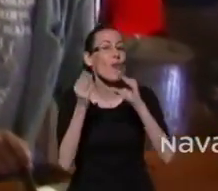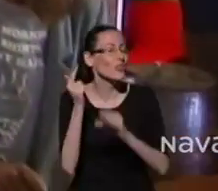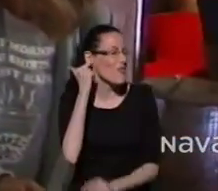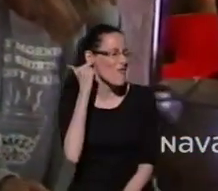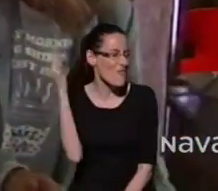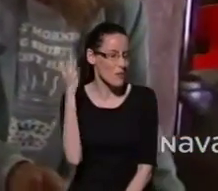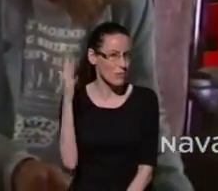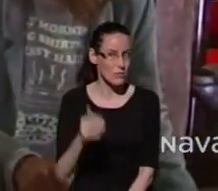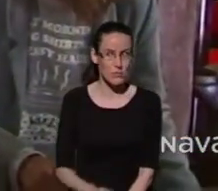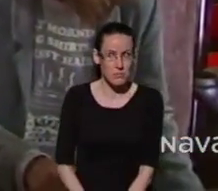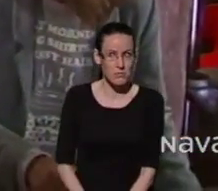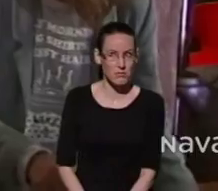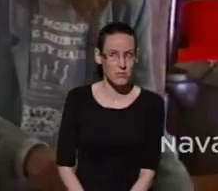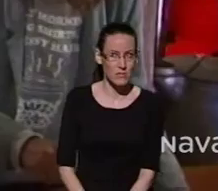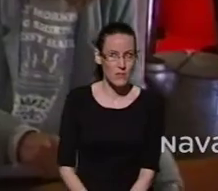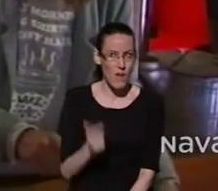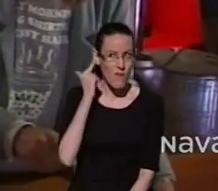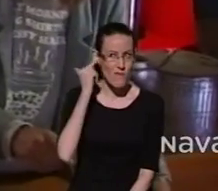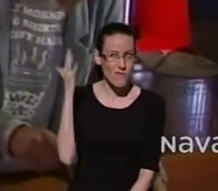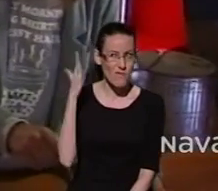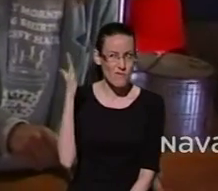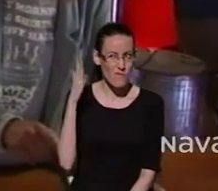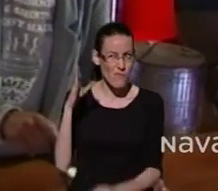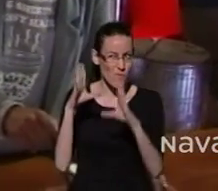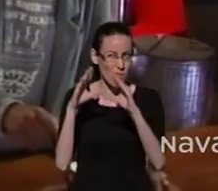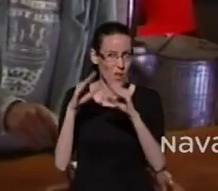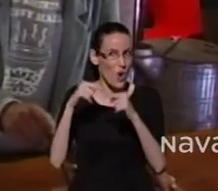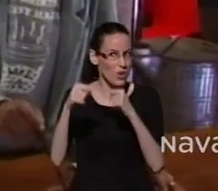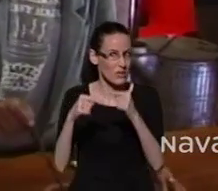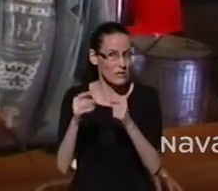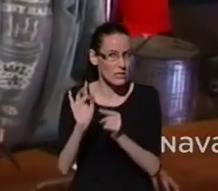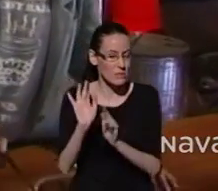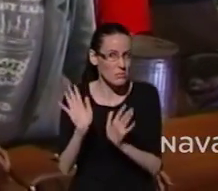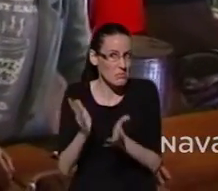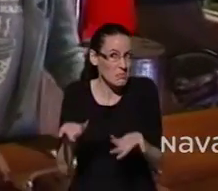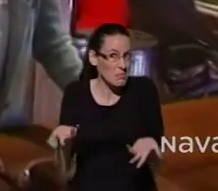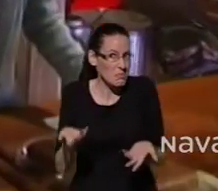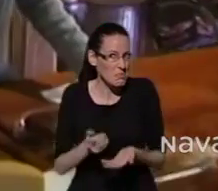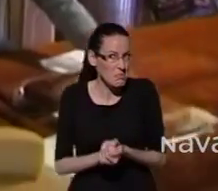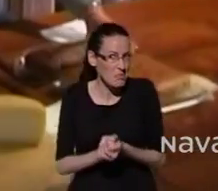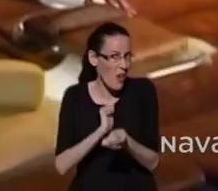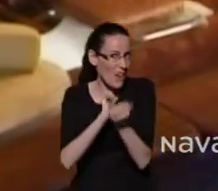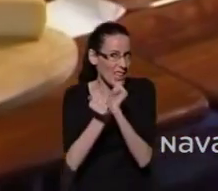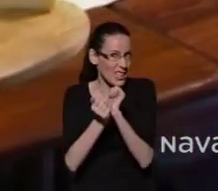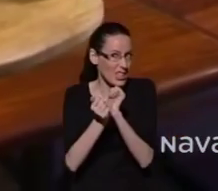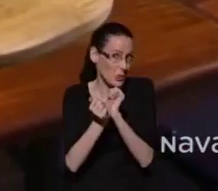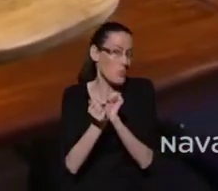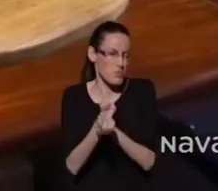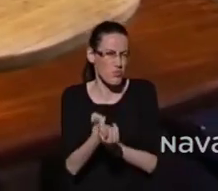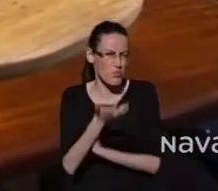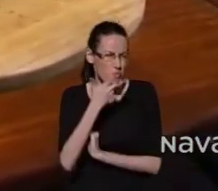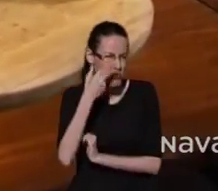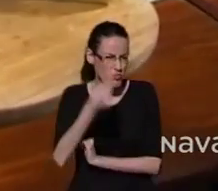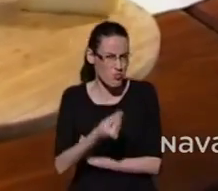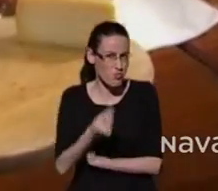Aquí en Sumilla son famosos los canutillos y el queso que hacemos nosotros, no sé. Ah. Pero el bizcocho está muy bueno también, ¿eh?